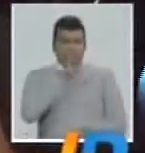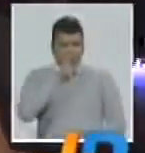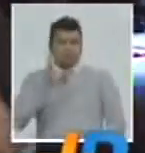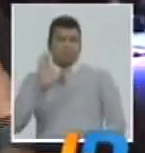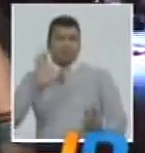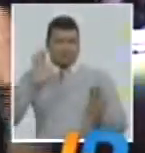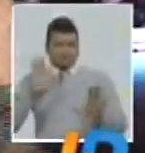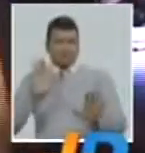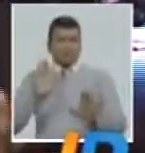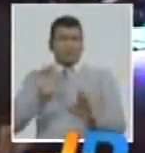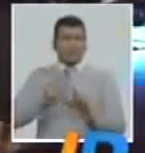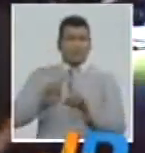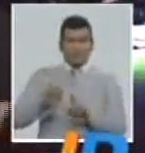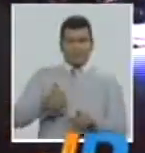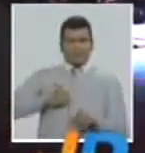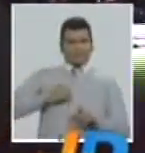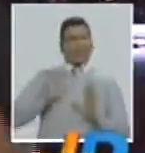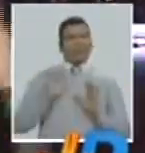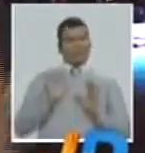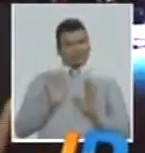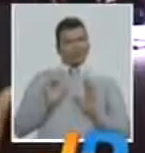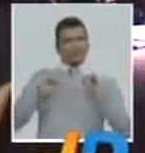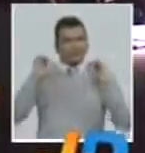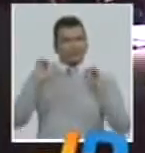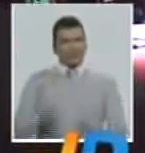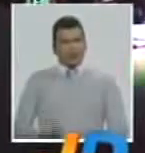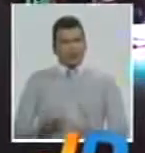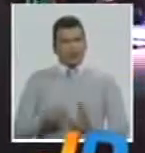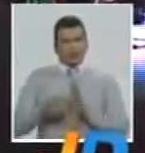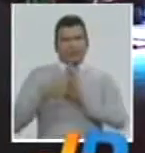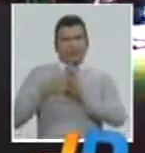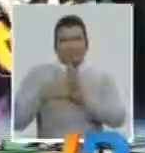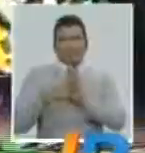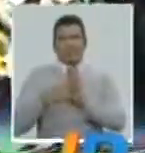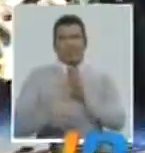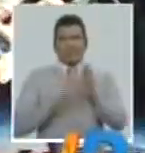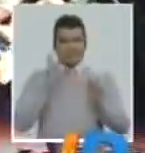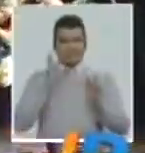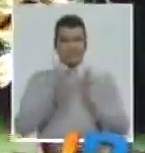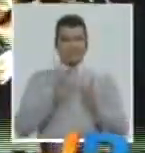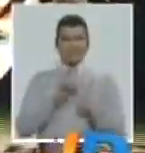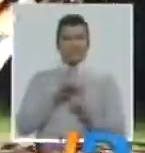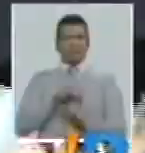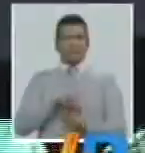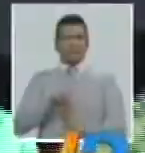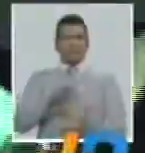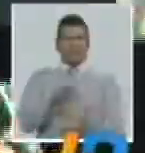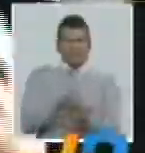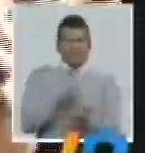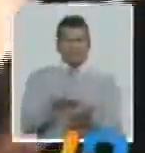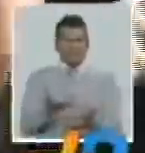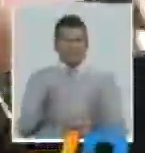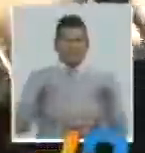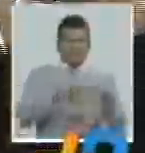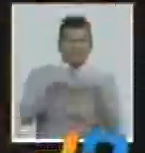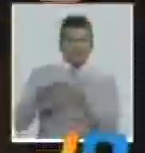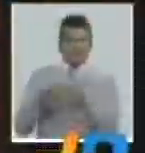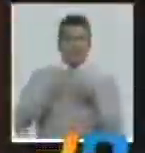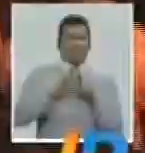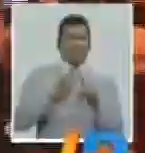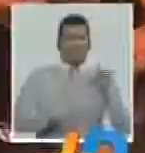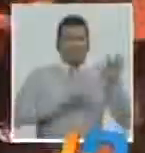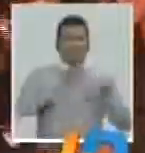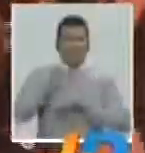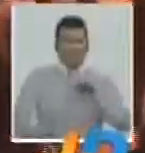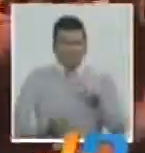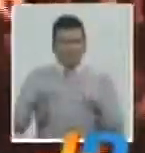ser aprovechados culturalmente para la ciudad. Diferentes agrupaciones asistieron a este llamado, entre ellas